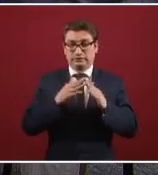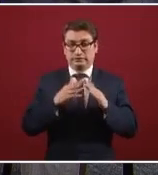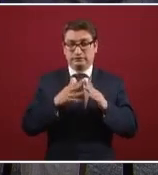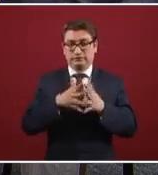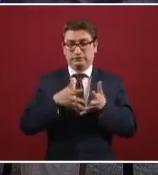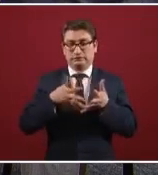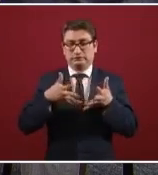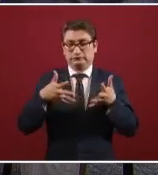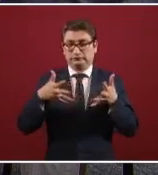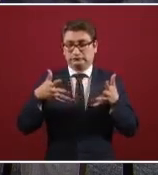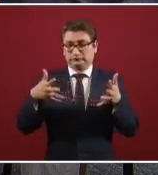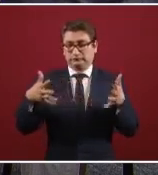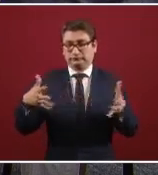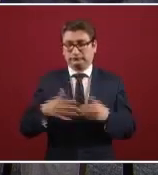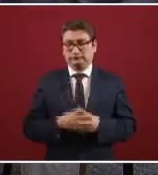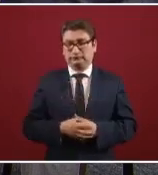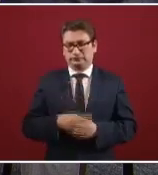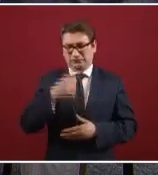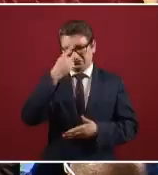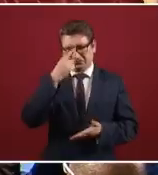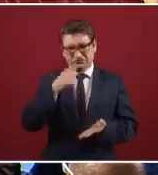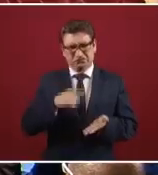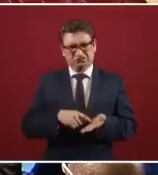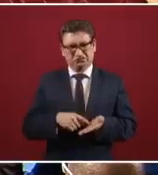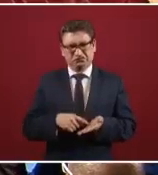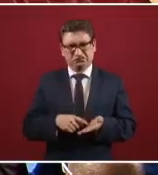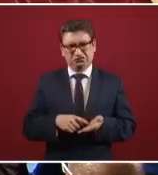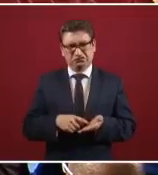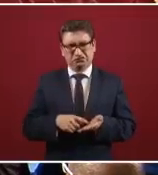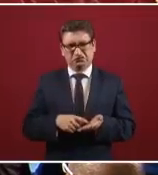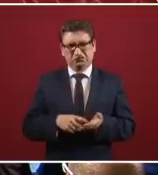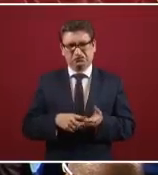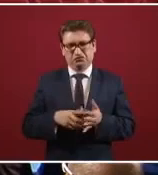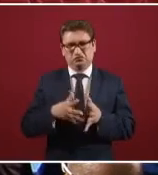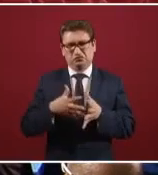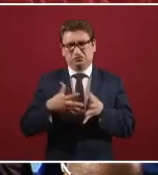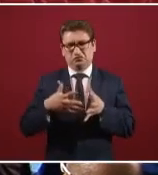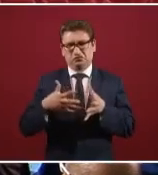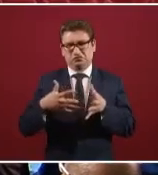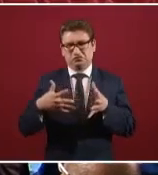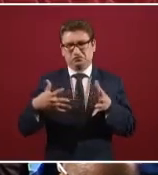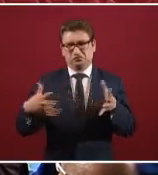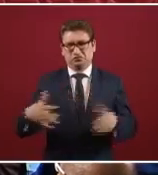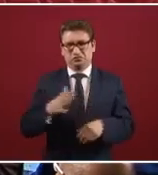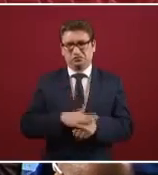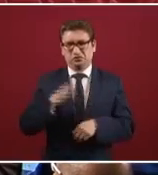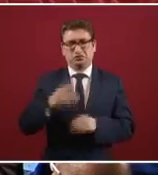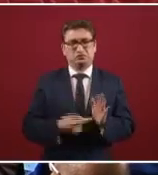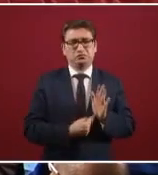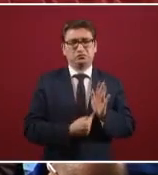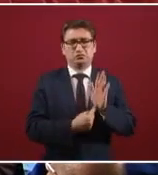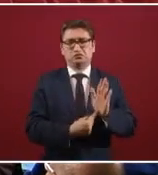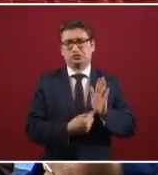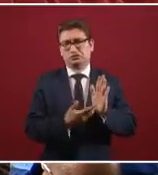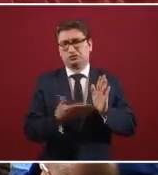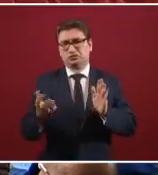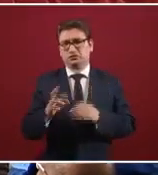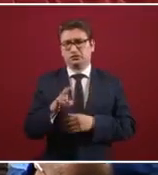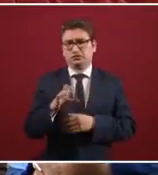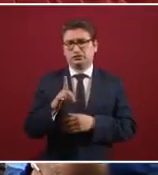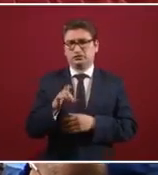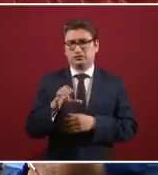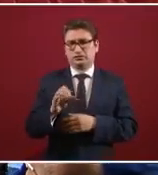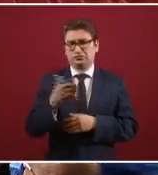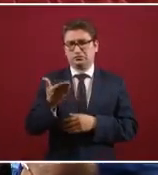yo creo que es la ficha técnica que presentó ricardo